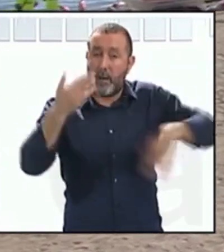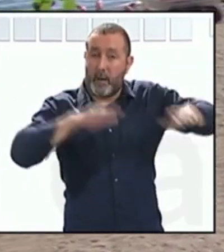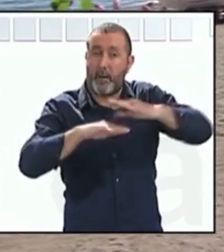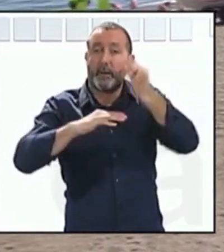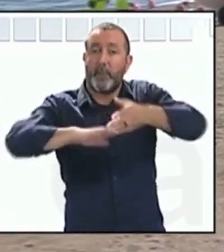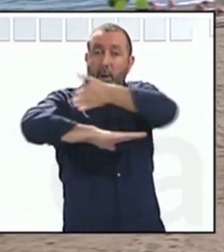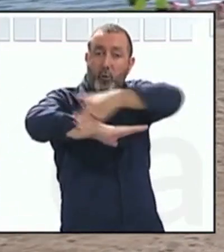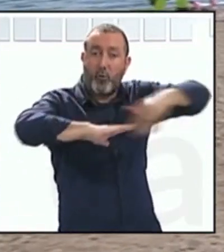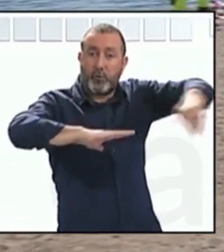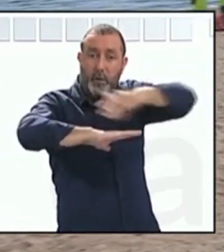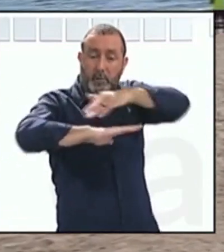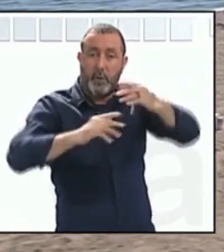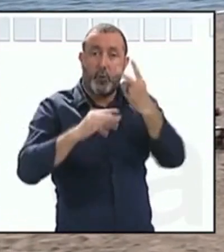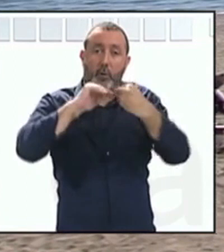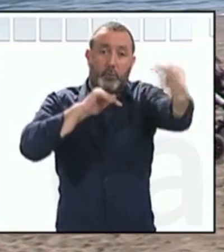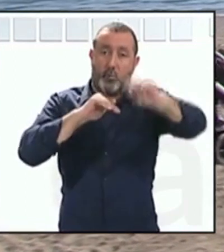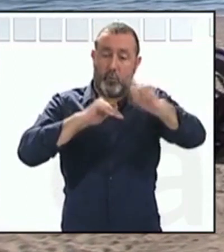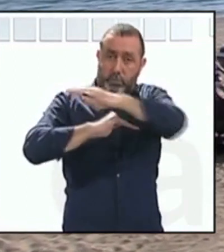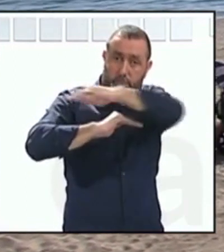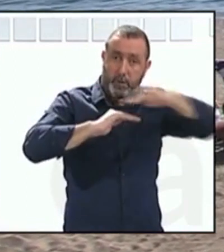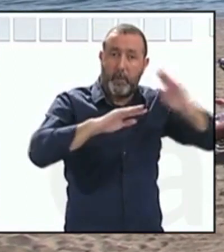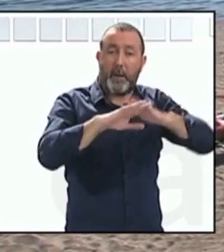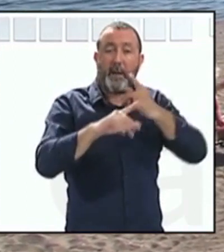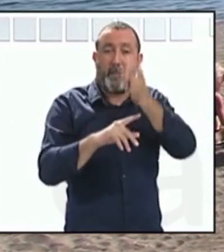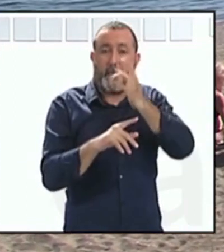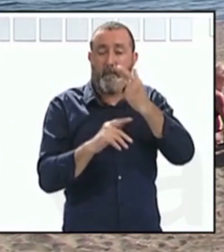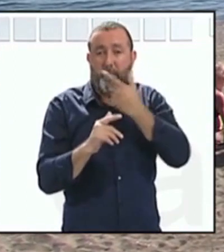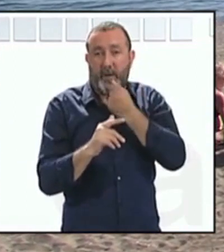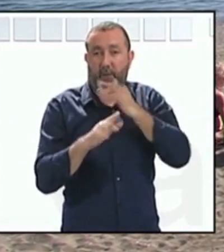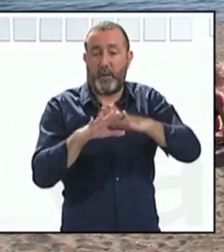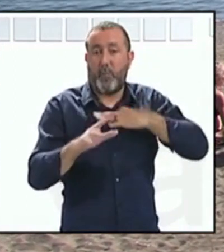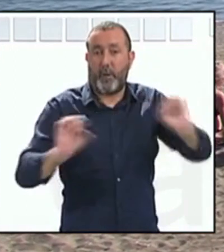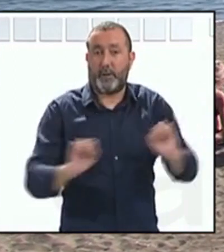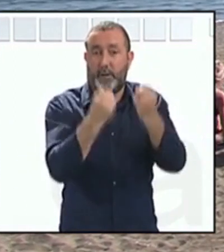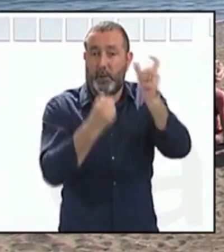para que ante cualquier incidencia no se dificulte la labor de rescate. Estas son